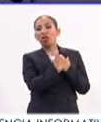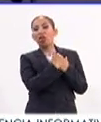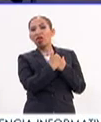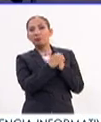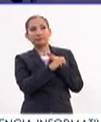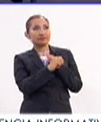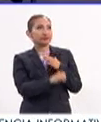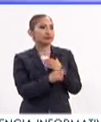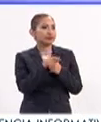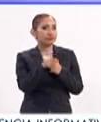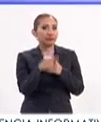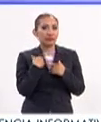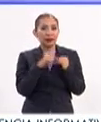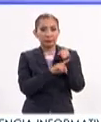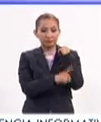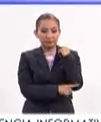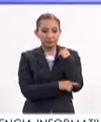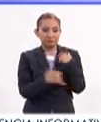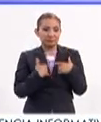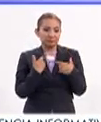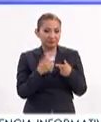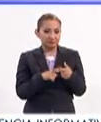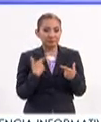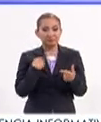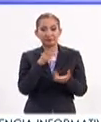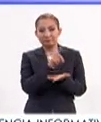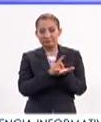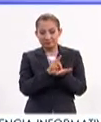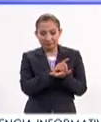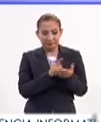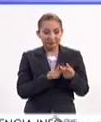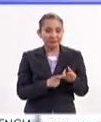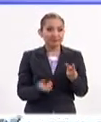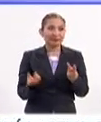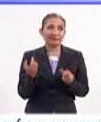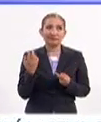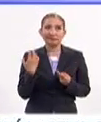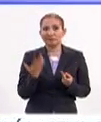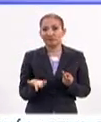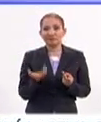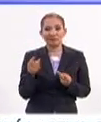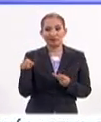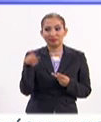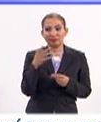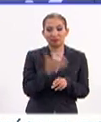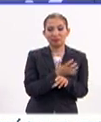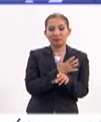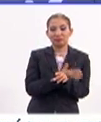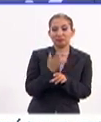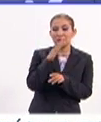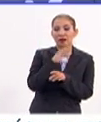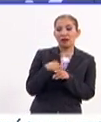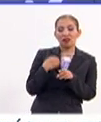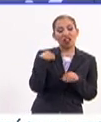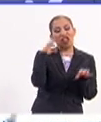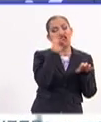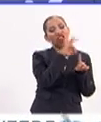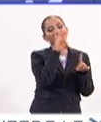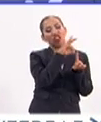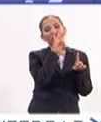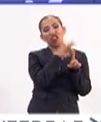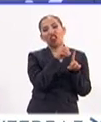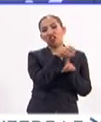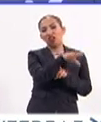que sería, por ejemplo, el embarazo en adolescentes, las adicciones, las compañías que son de